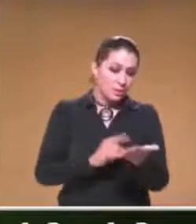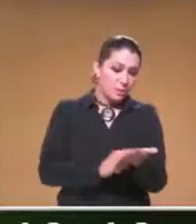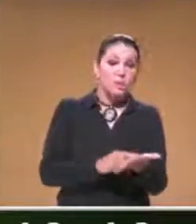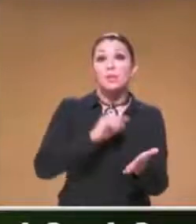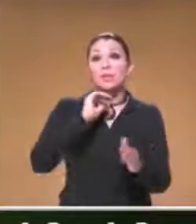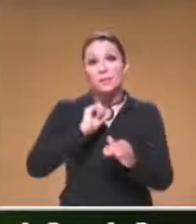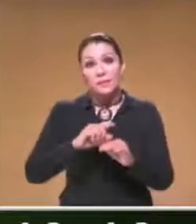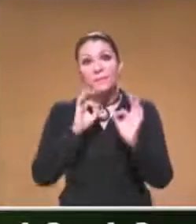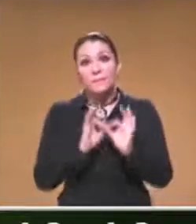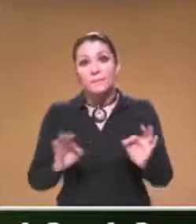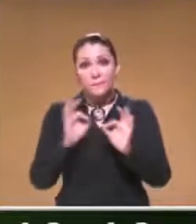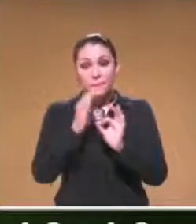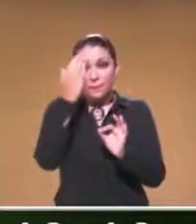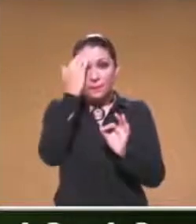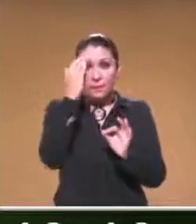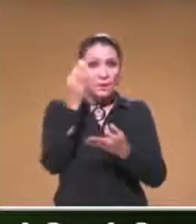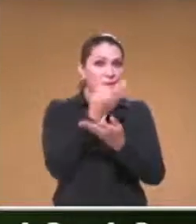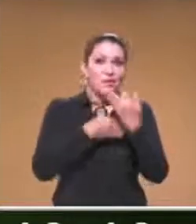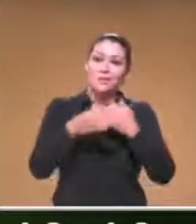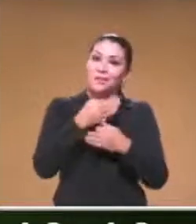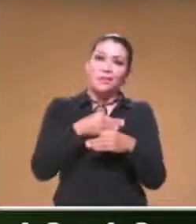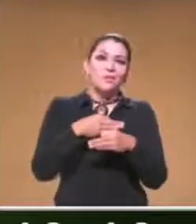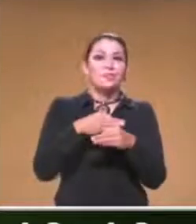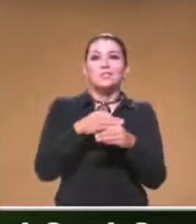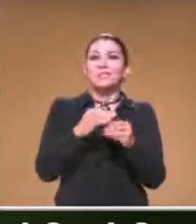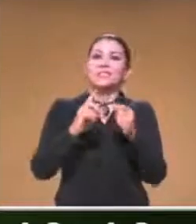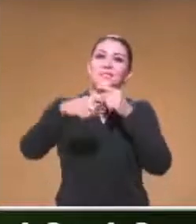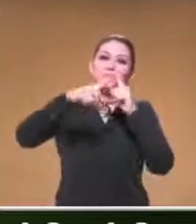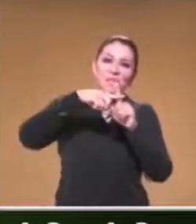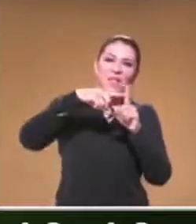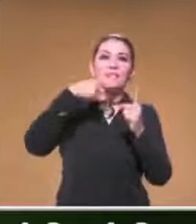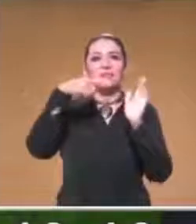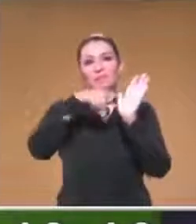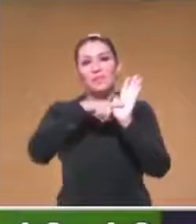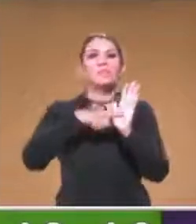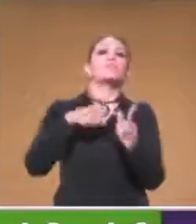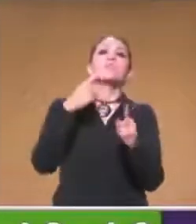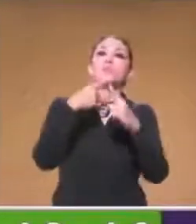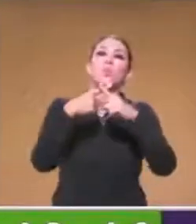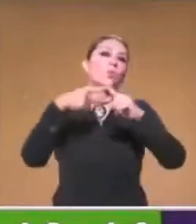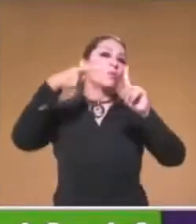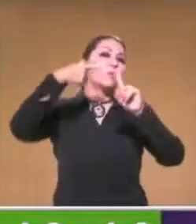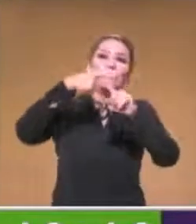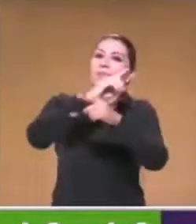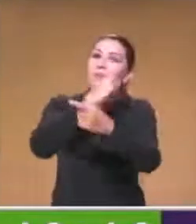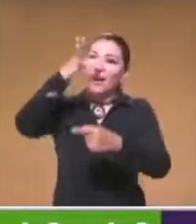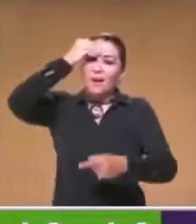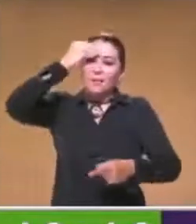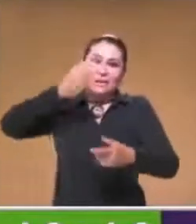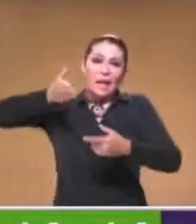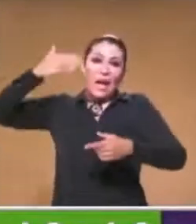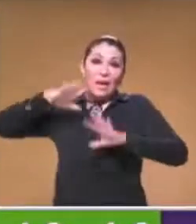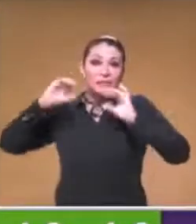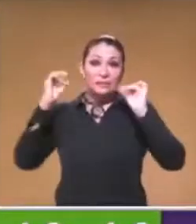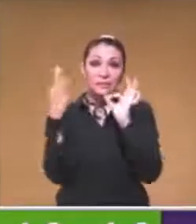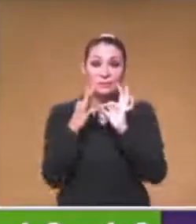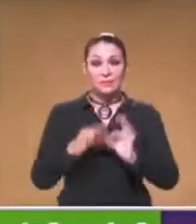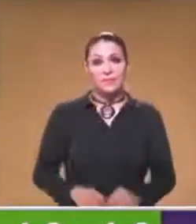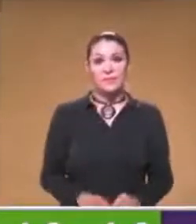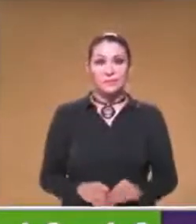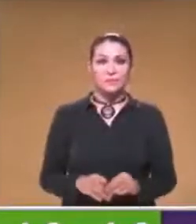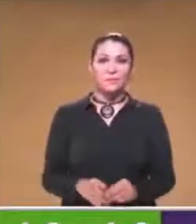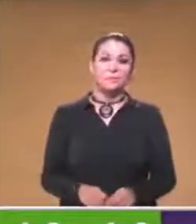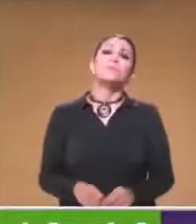saber todas las operaciones básicas, es decir, suma, resta, multiplicación y división. Bien, entonces,